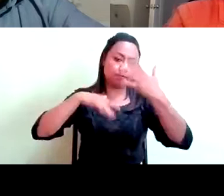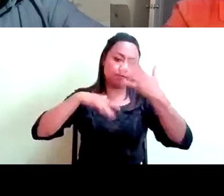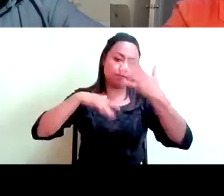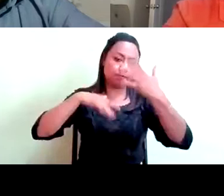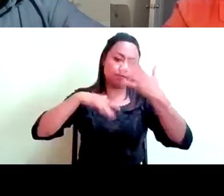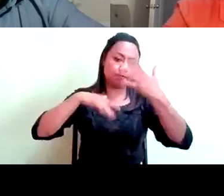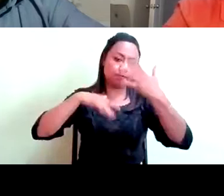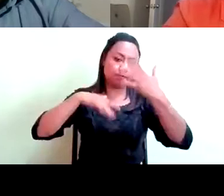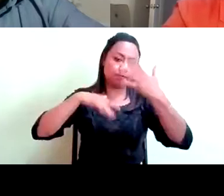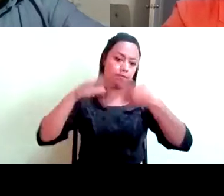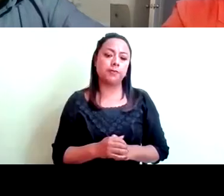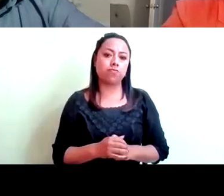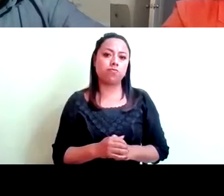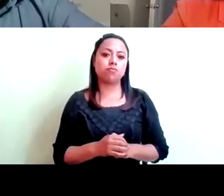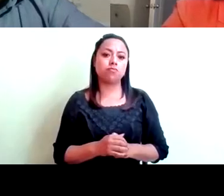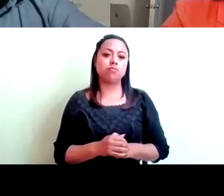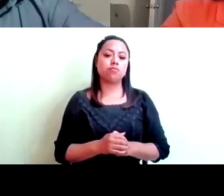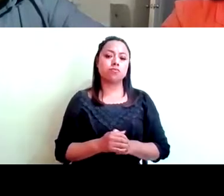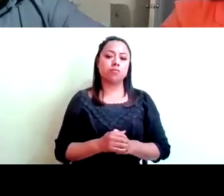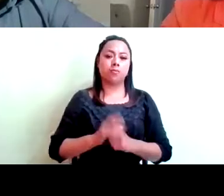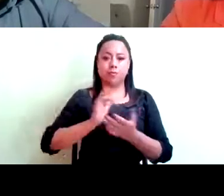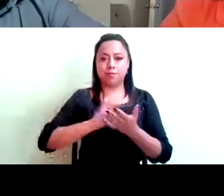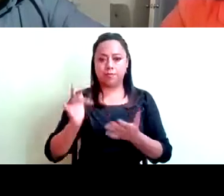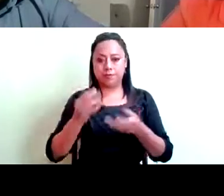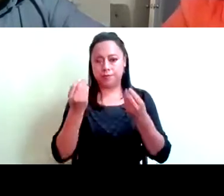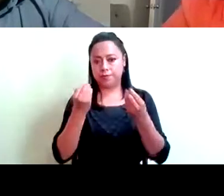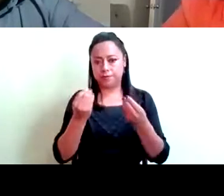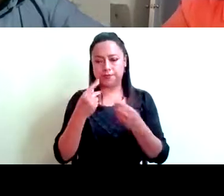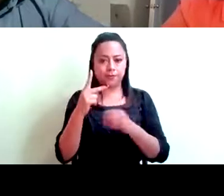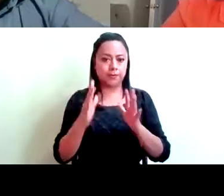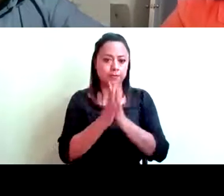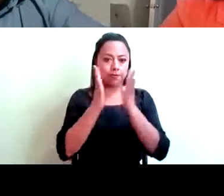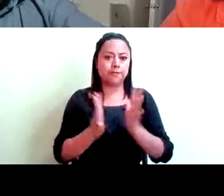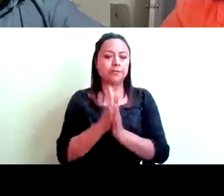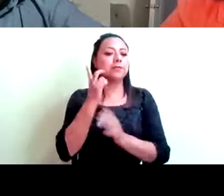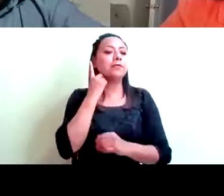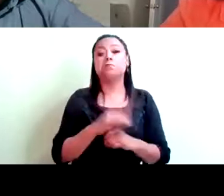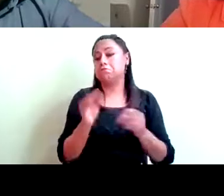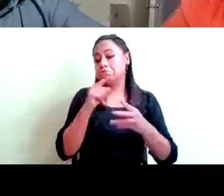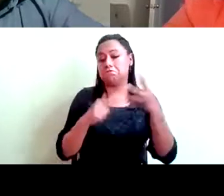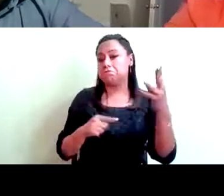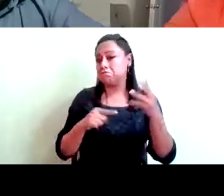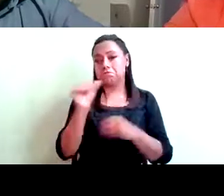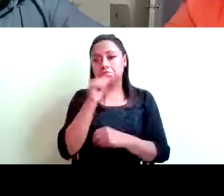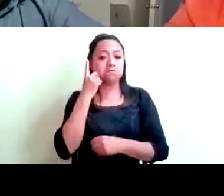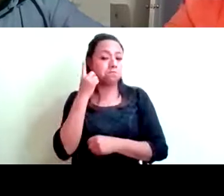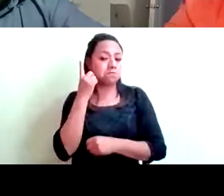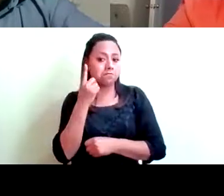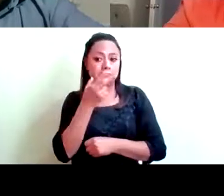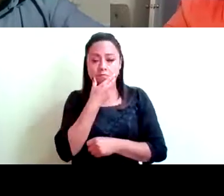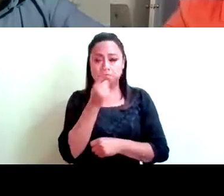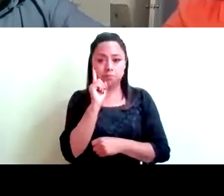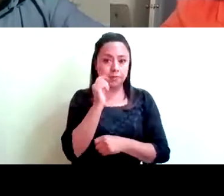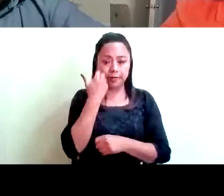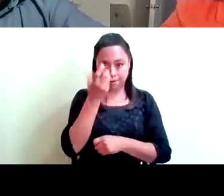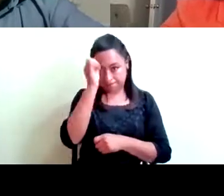Ok. Le agradezco mucho su participación, diputado. No habiendo ni otro diputado o diputada que desee tomar